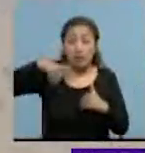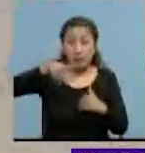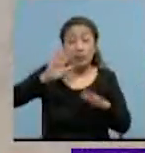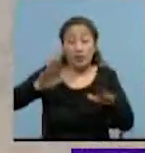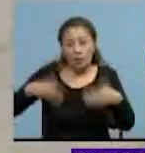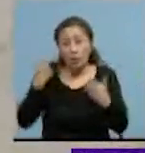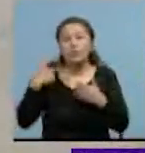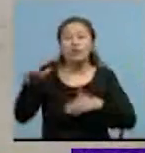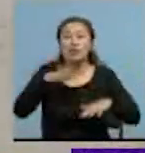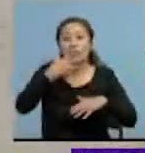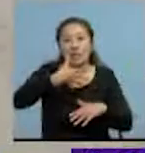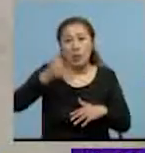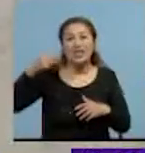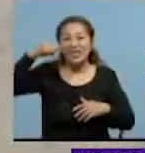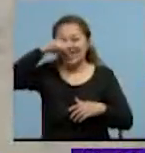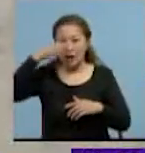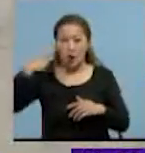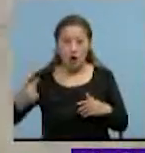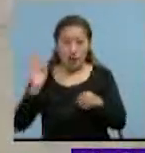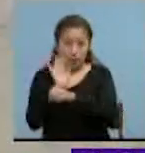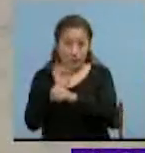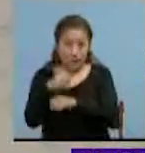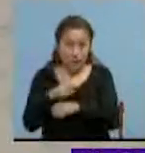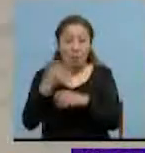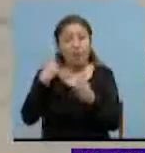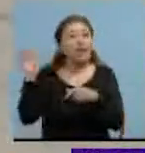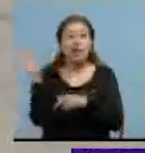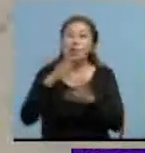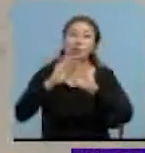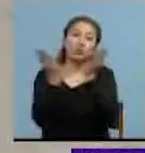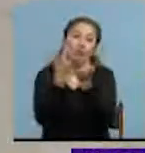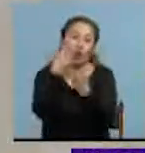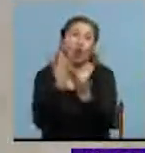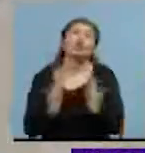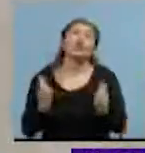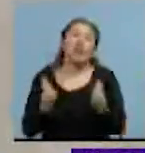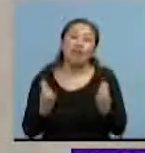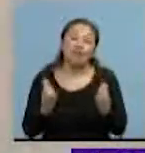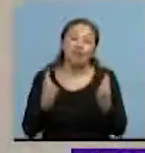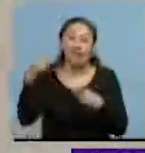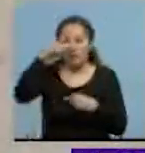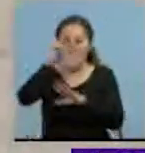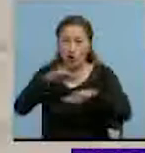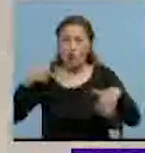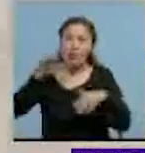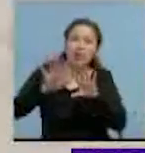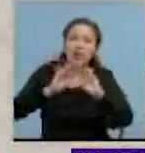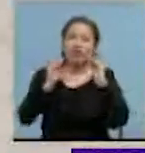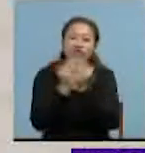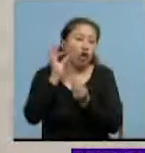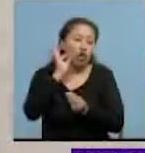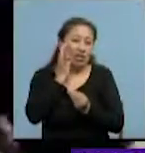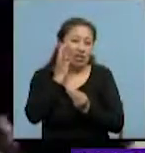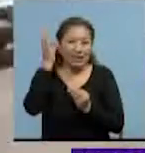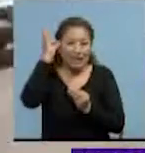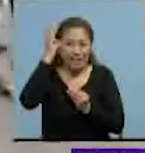que vamos a tratar de llevar la Orquesta Siete Colores a Humahuaca para que todo el mundo sepa qué es la Orquesta Siete Colores. Estos niños, que son aproximadamente 30 niños